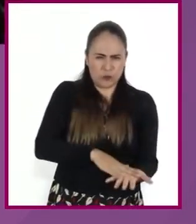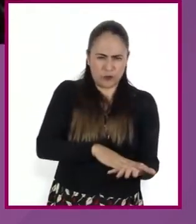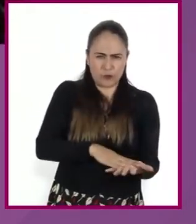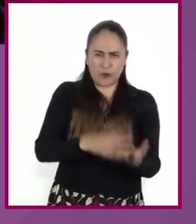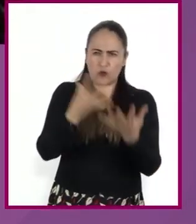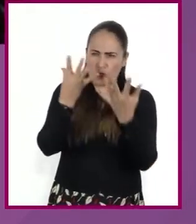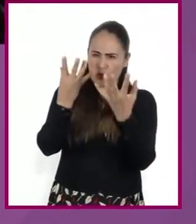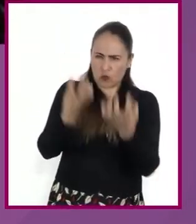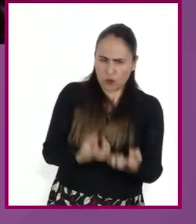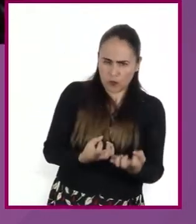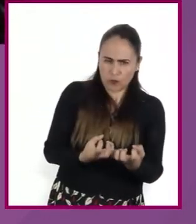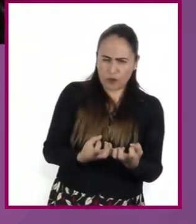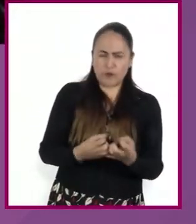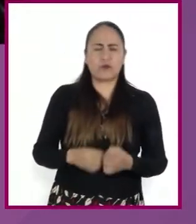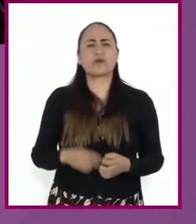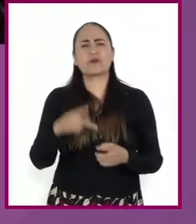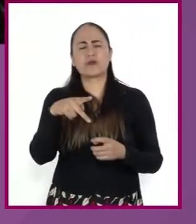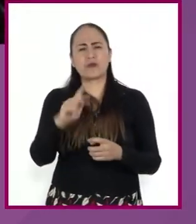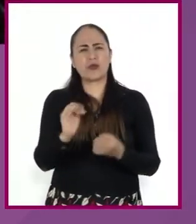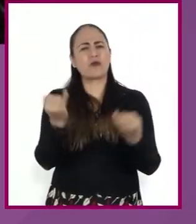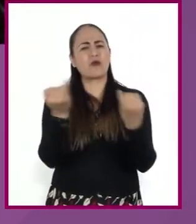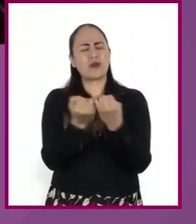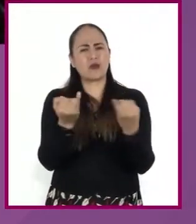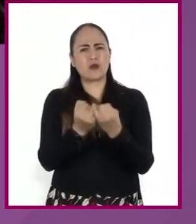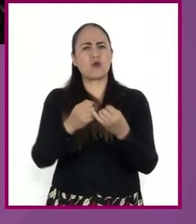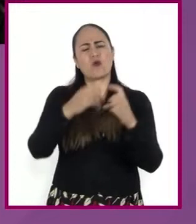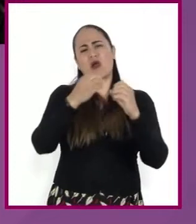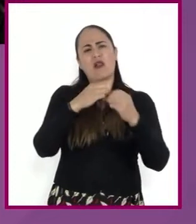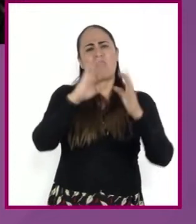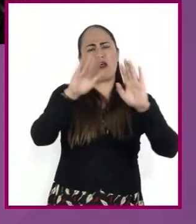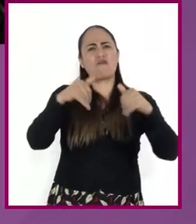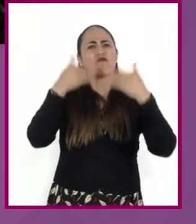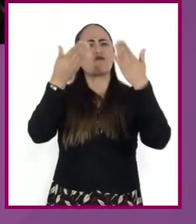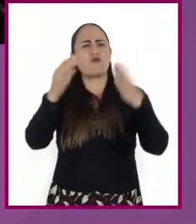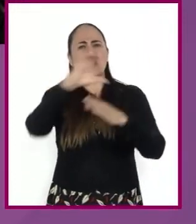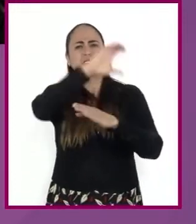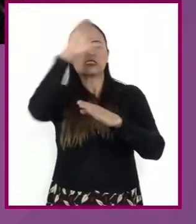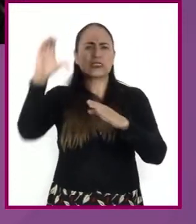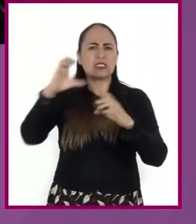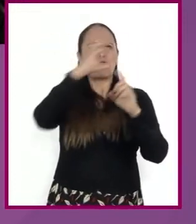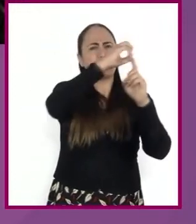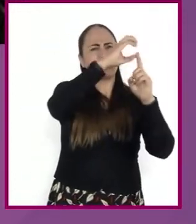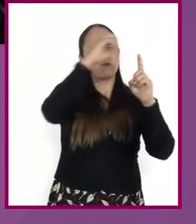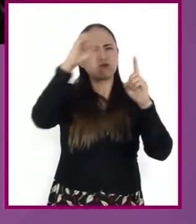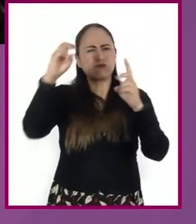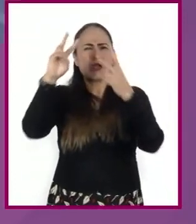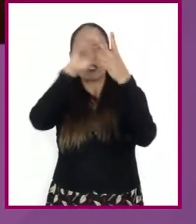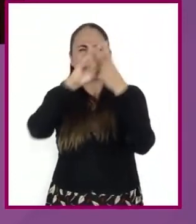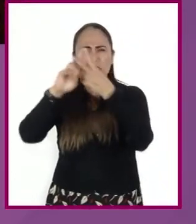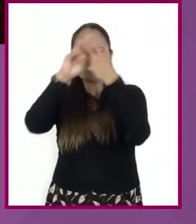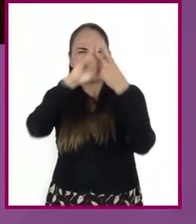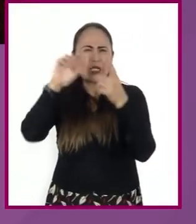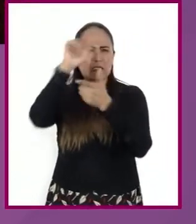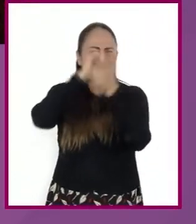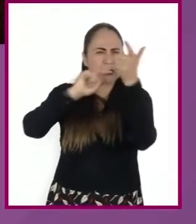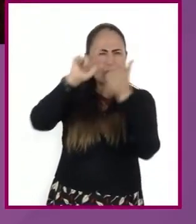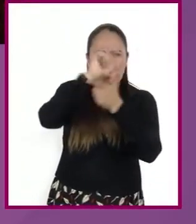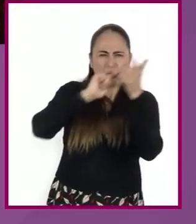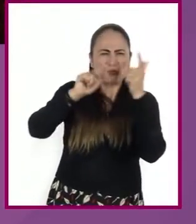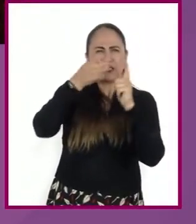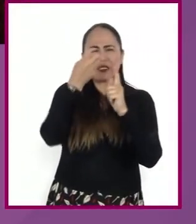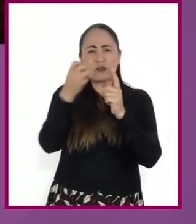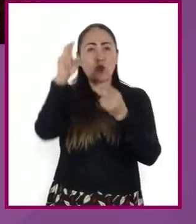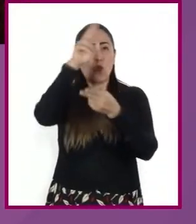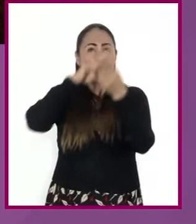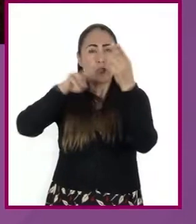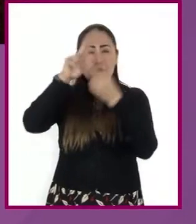también dicta la manera en cómo se mueven los asteroides, los planetas, las estrellas y otras galaxias. El universo no